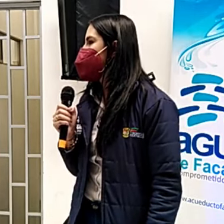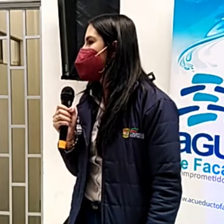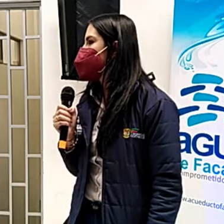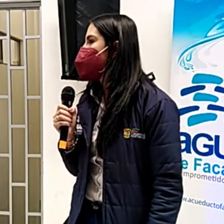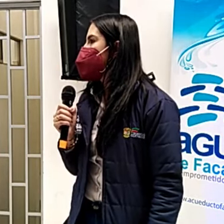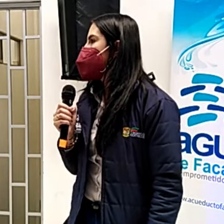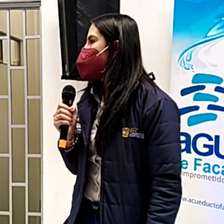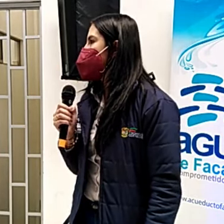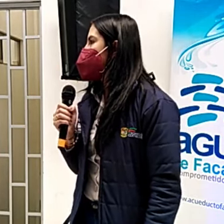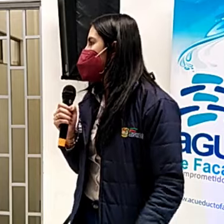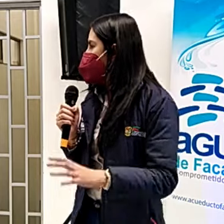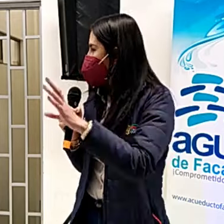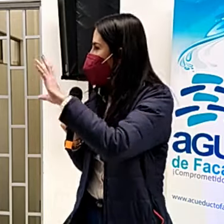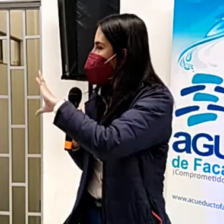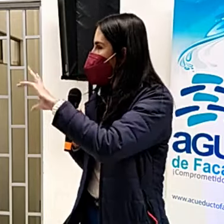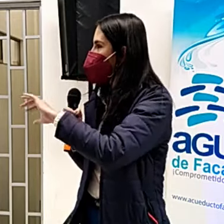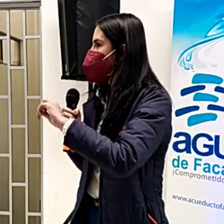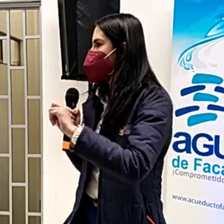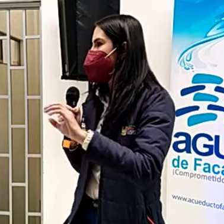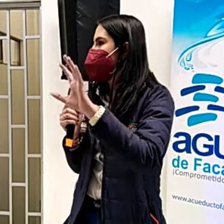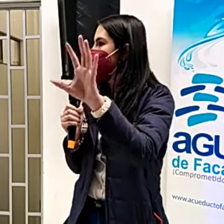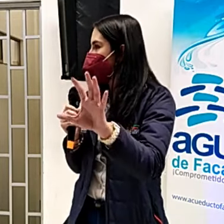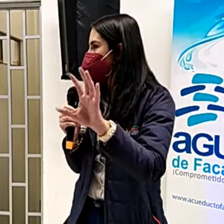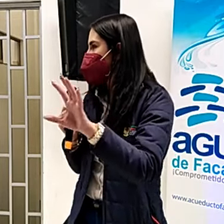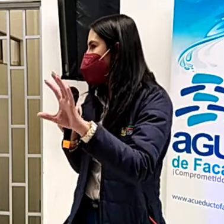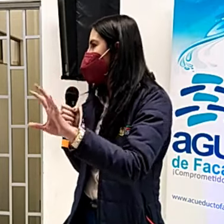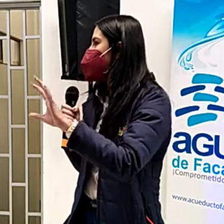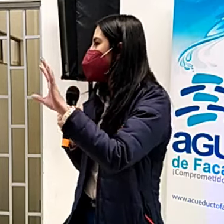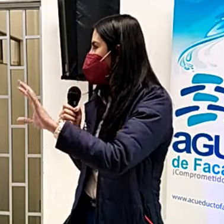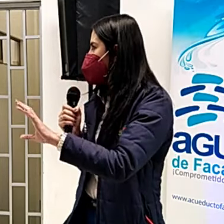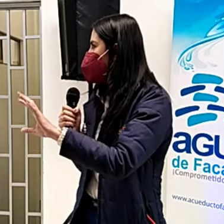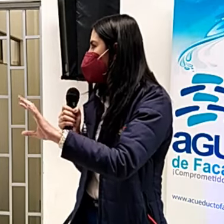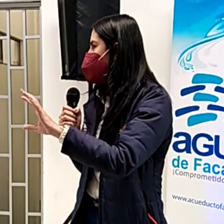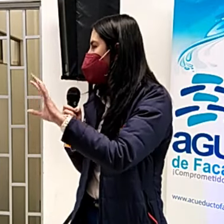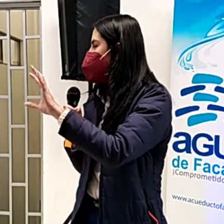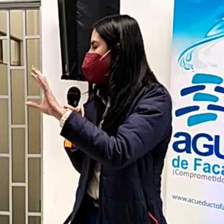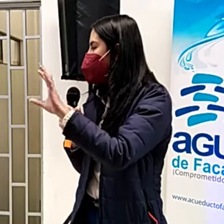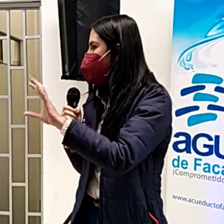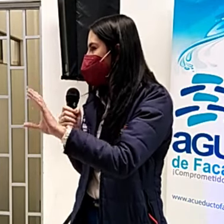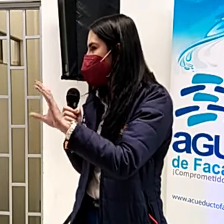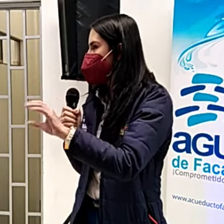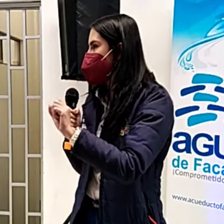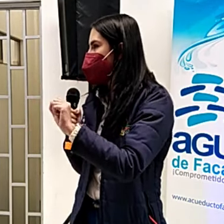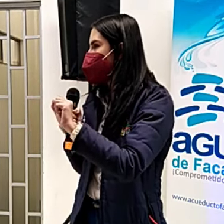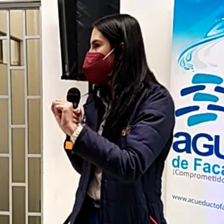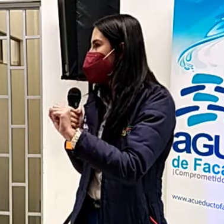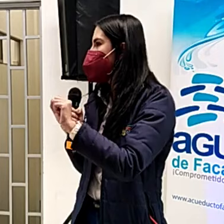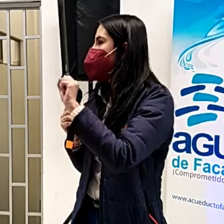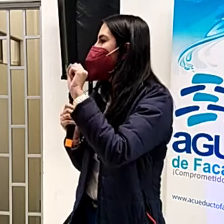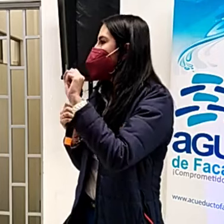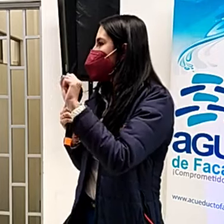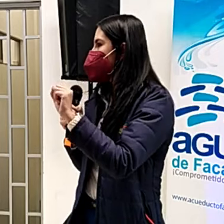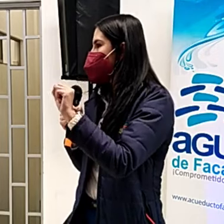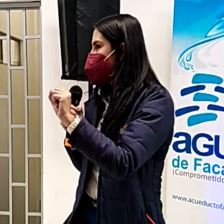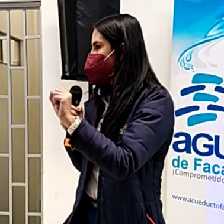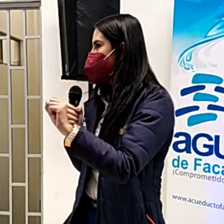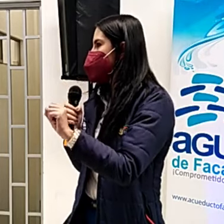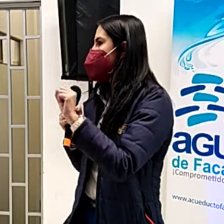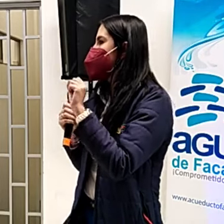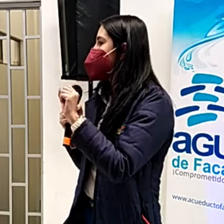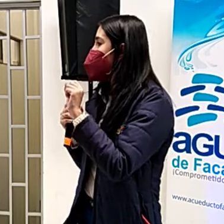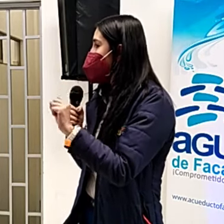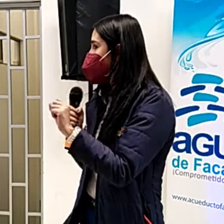acuíferos. Fueron varias preguntas que miramos que no se van a leer, pero varias personas nos han preguntado. Es importante